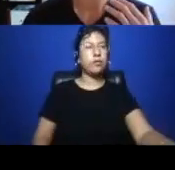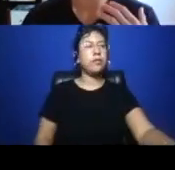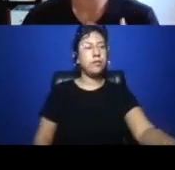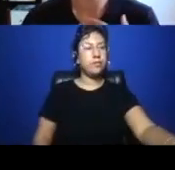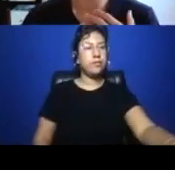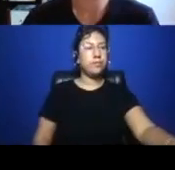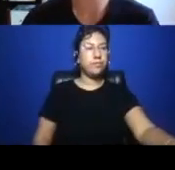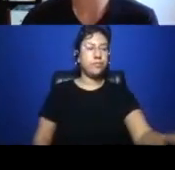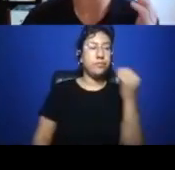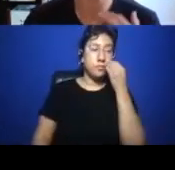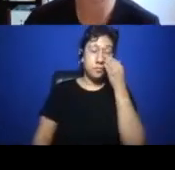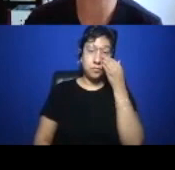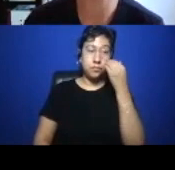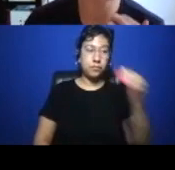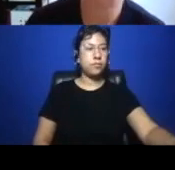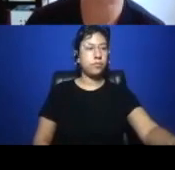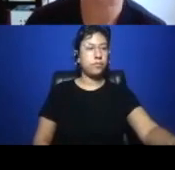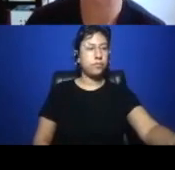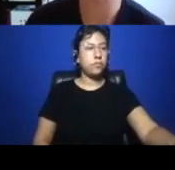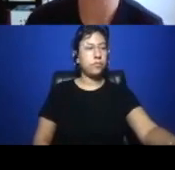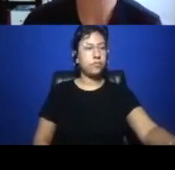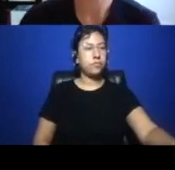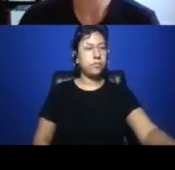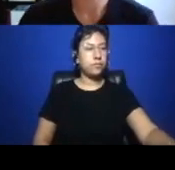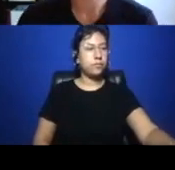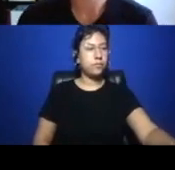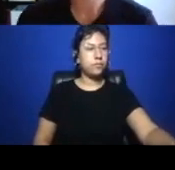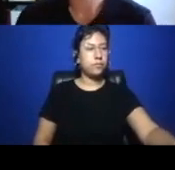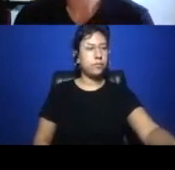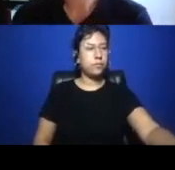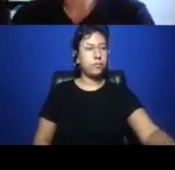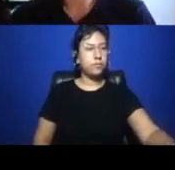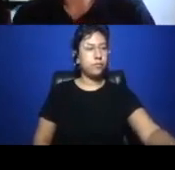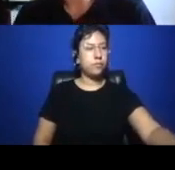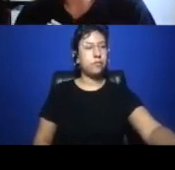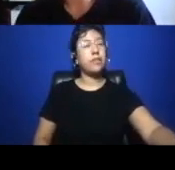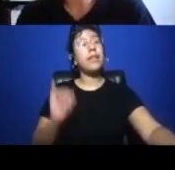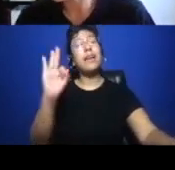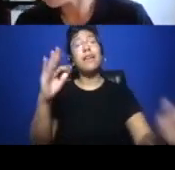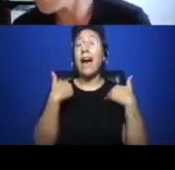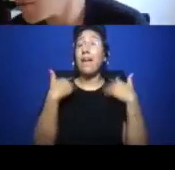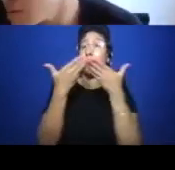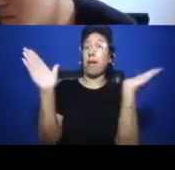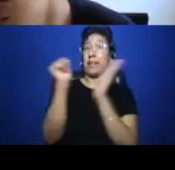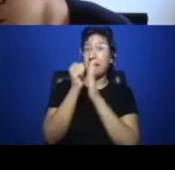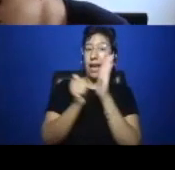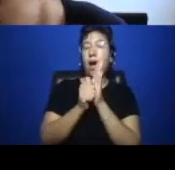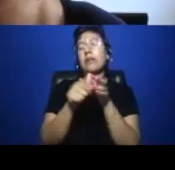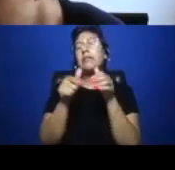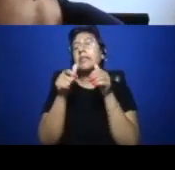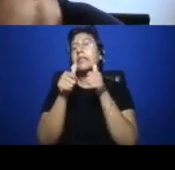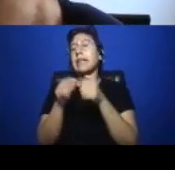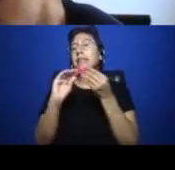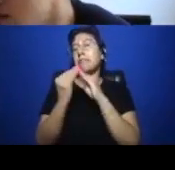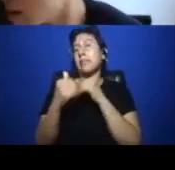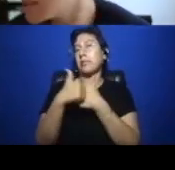riesgo para nosotros, para nuestros activistas que tienen algún tipo de perfil público. Aquí los ejemplos